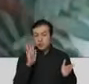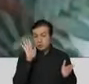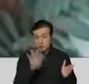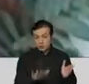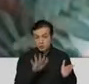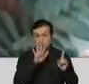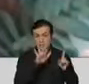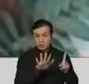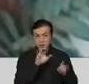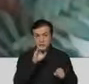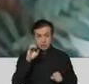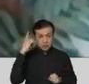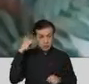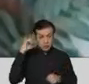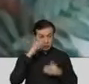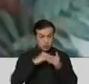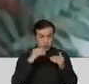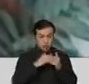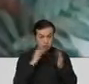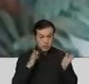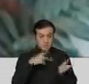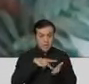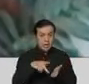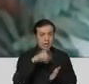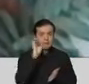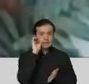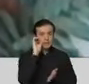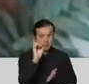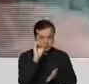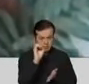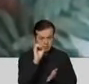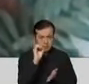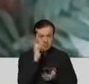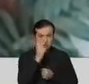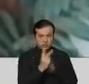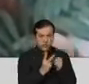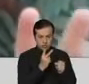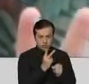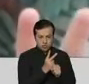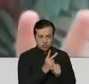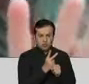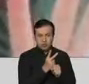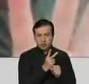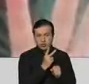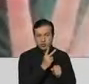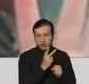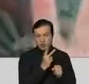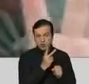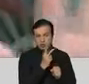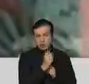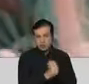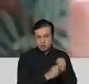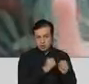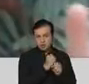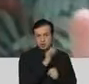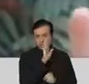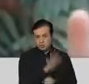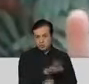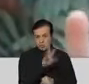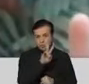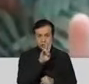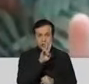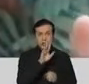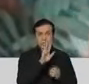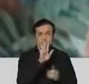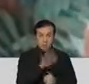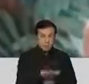5.600 millones, pasaremos a cero. Y en los dos años, básicamente íbamos a pagar 5.000 millones de dólares